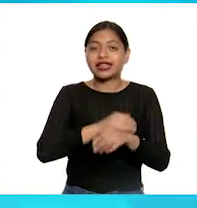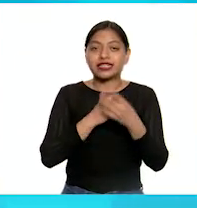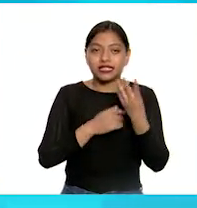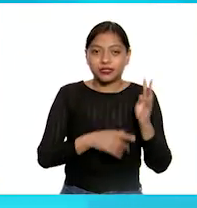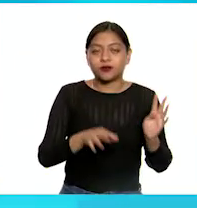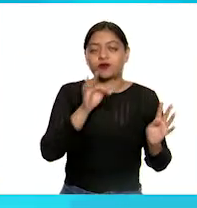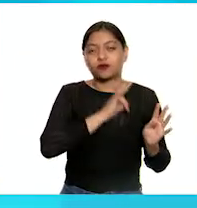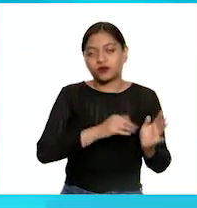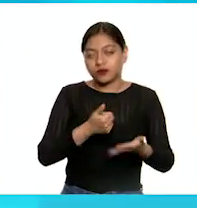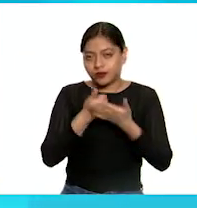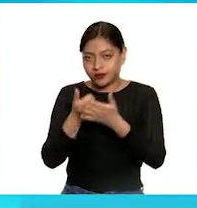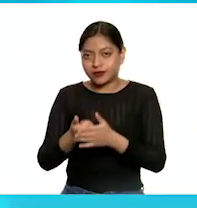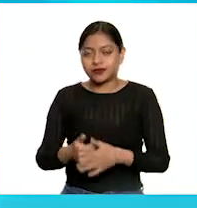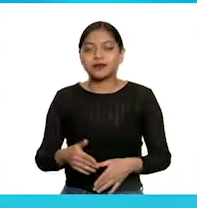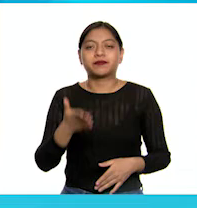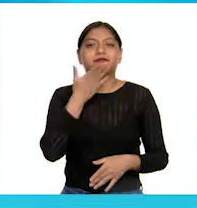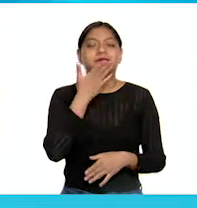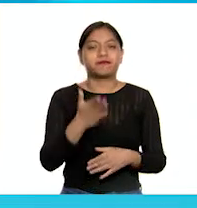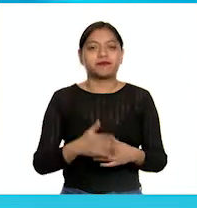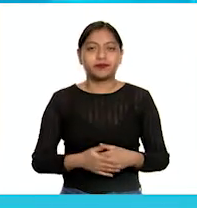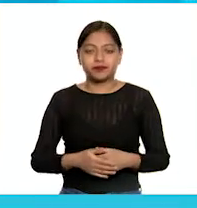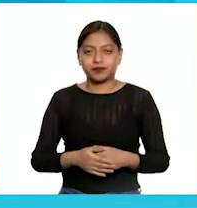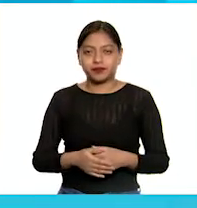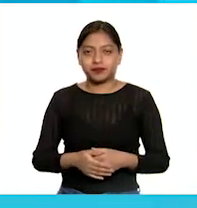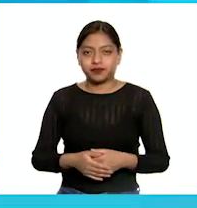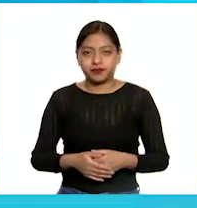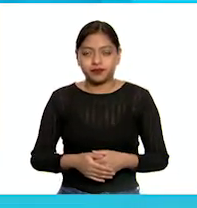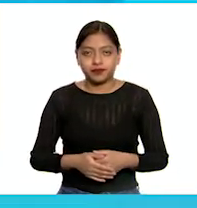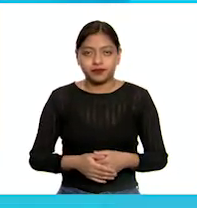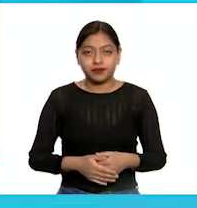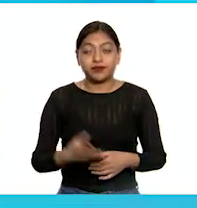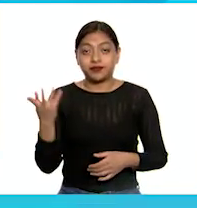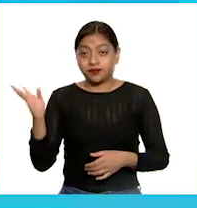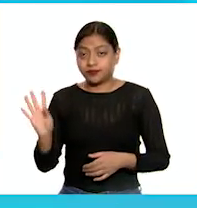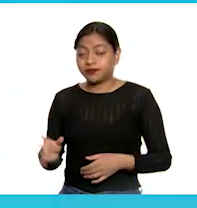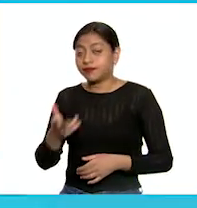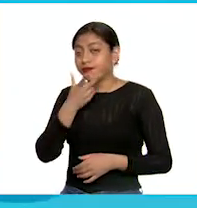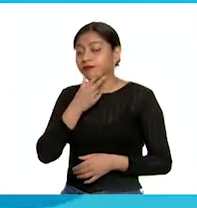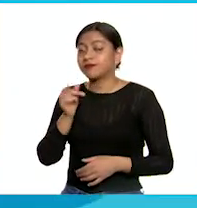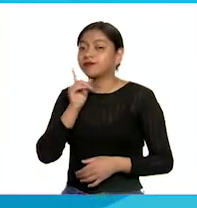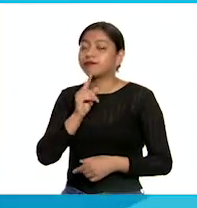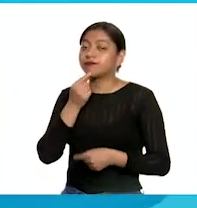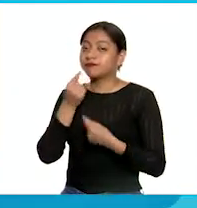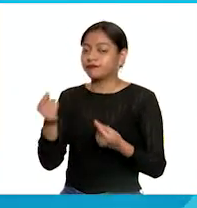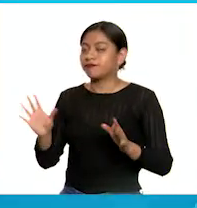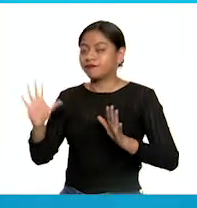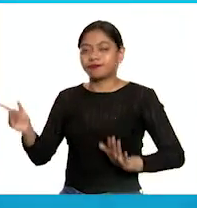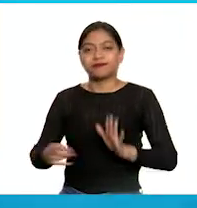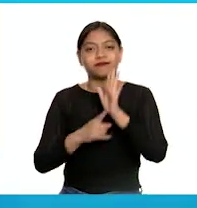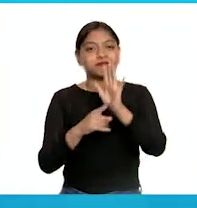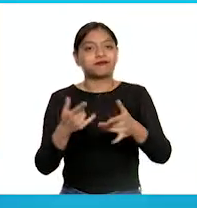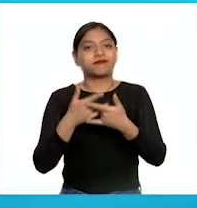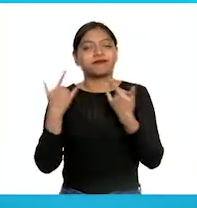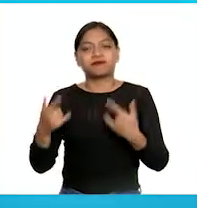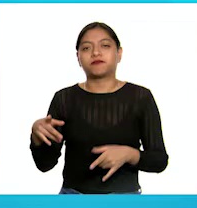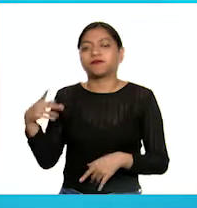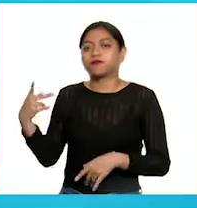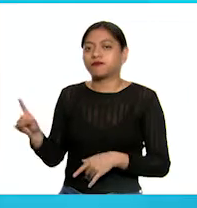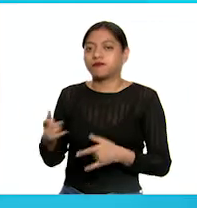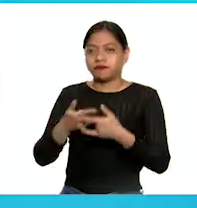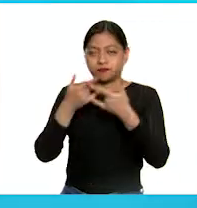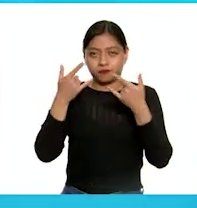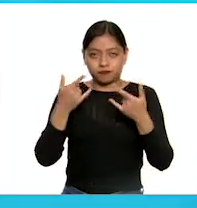Le ayudó, por supuesto. Ahora vamos a ver cómo ya las niñas y los niños nos mandaron un ejemplo de cómo quedaría